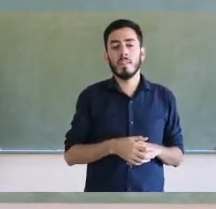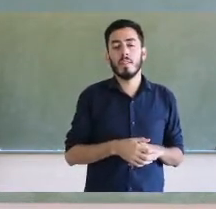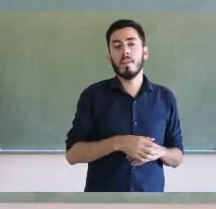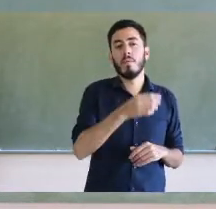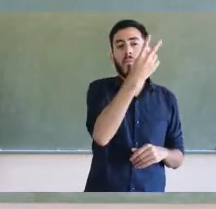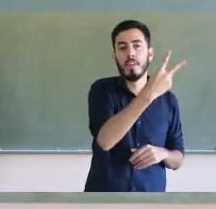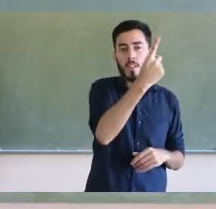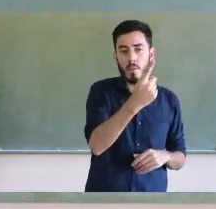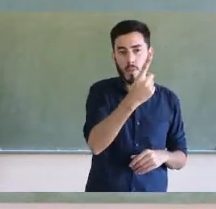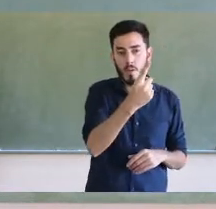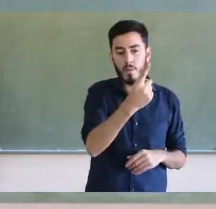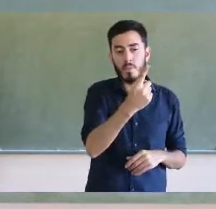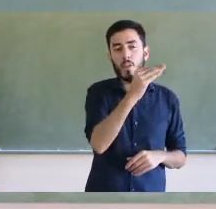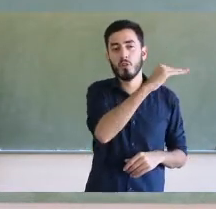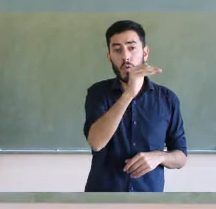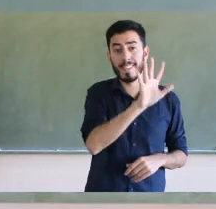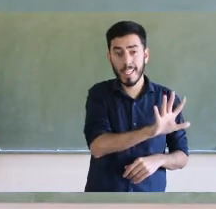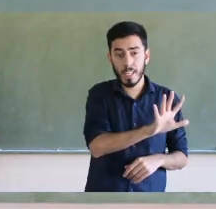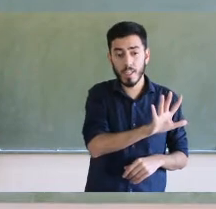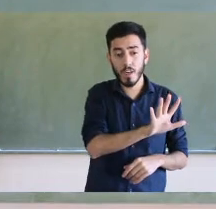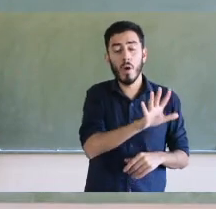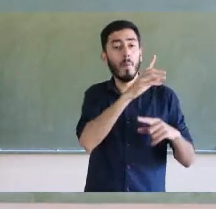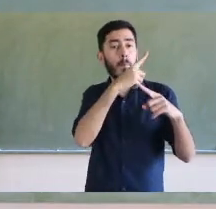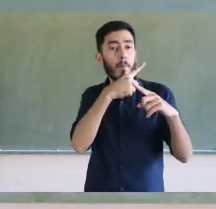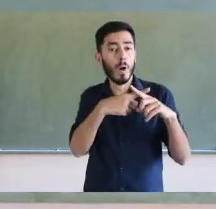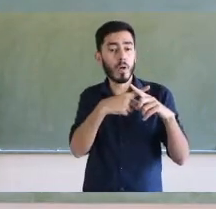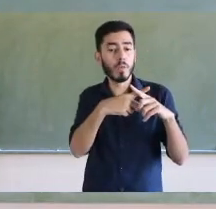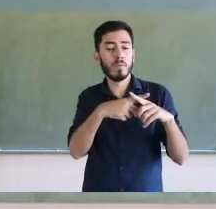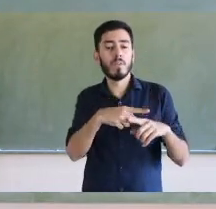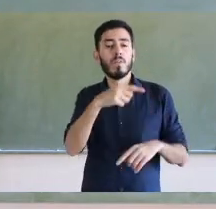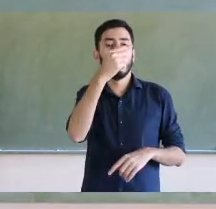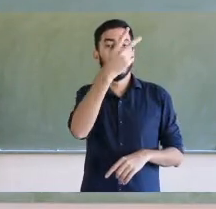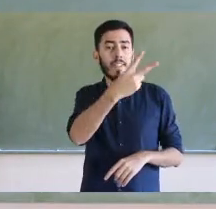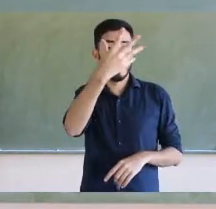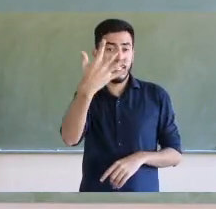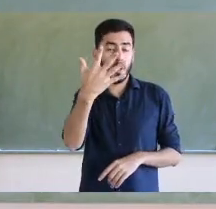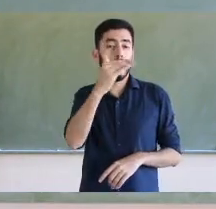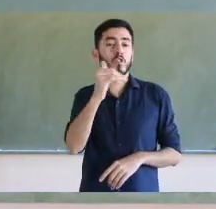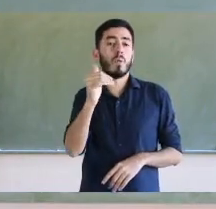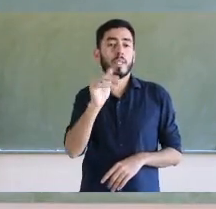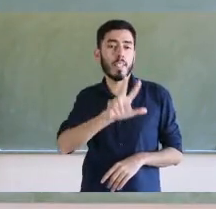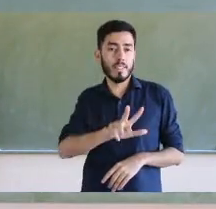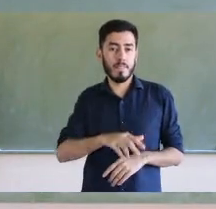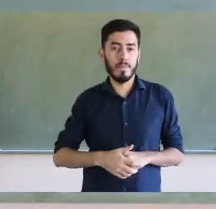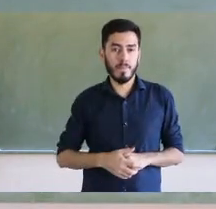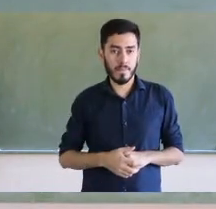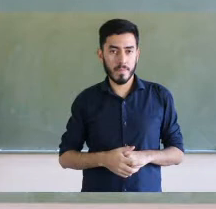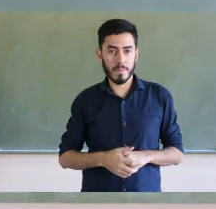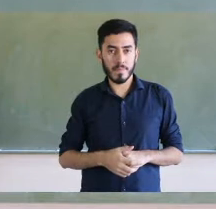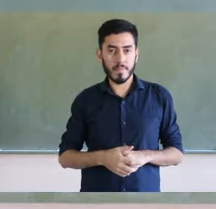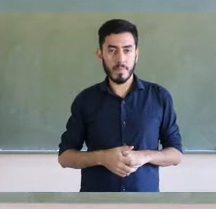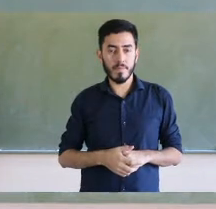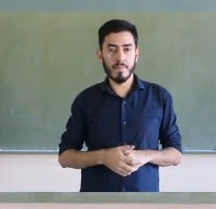sobre 5 multiplicado por 25 sobre 3. Tenemos